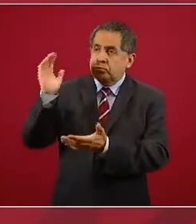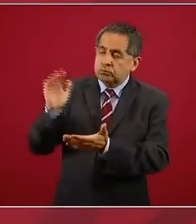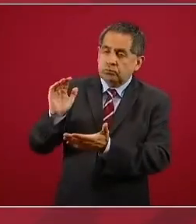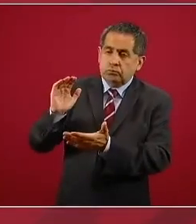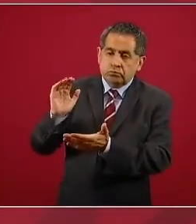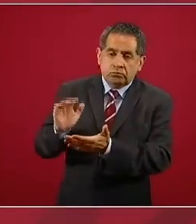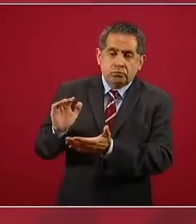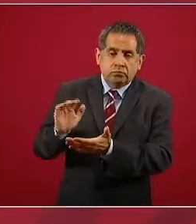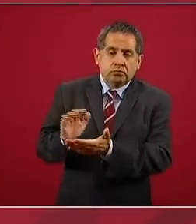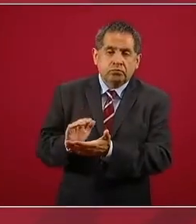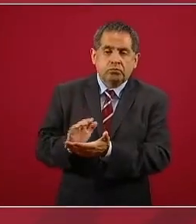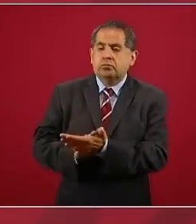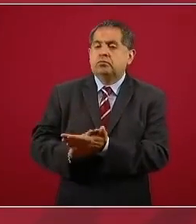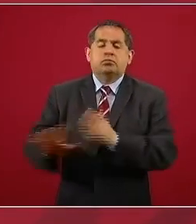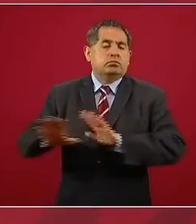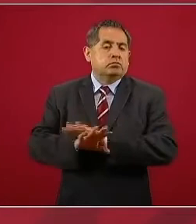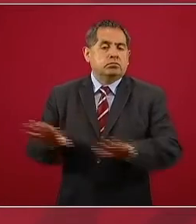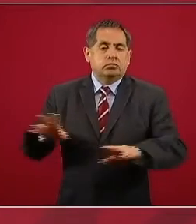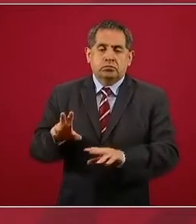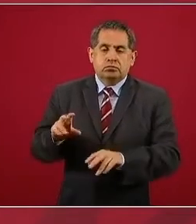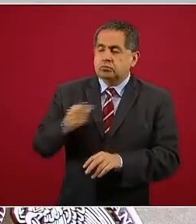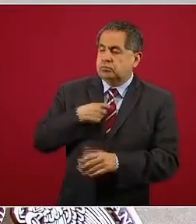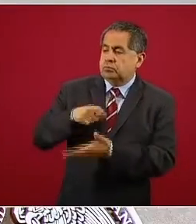se va a